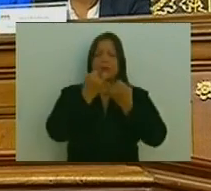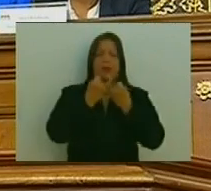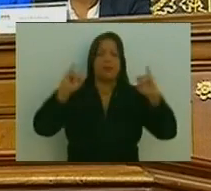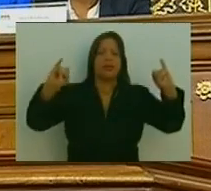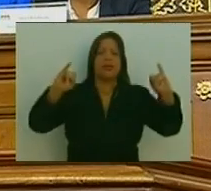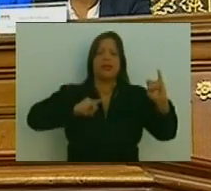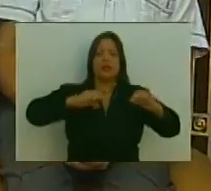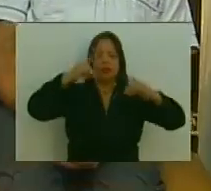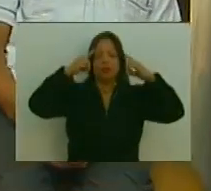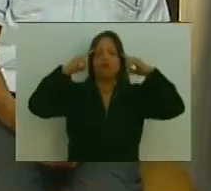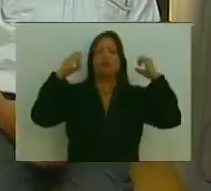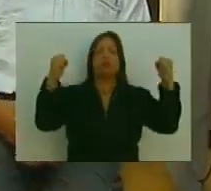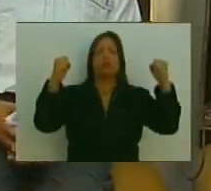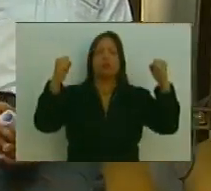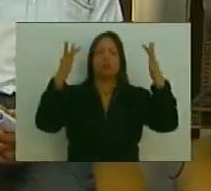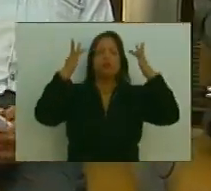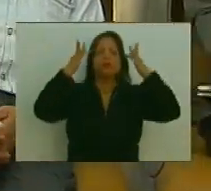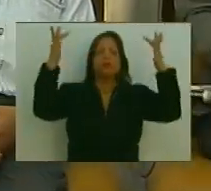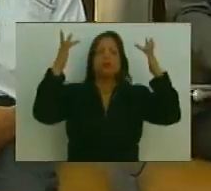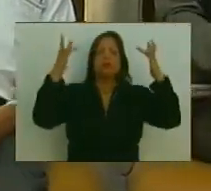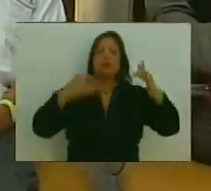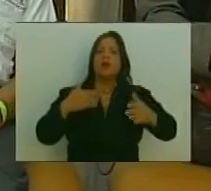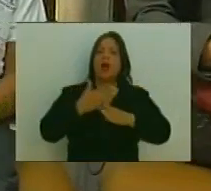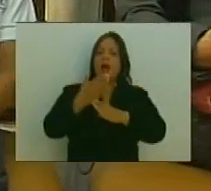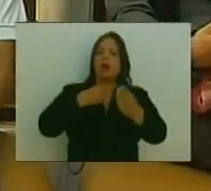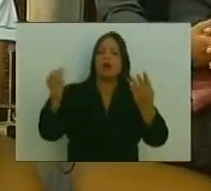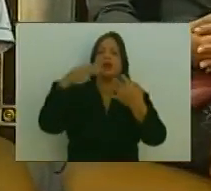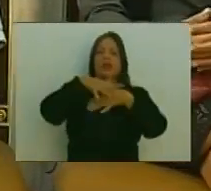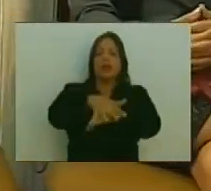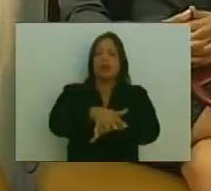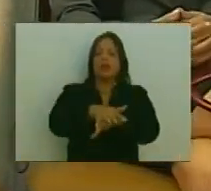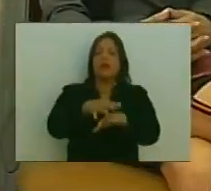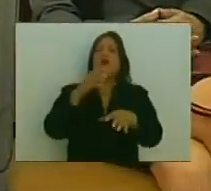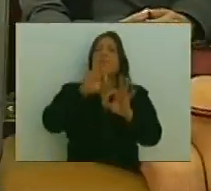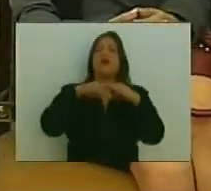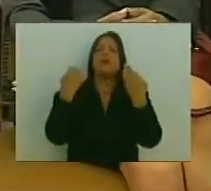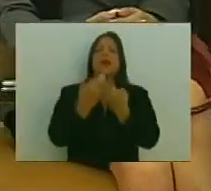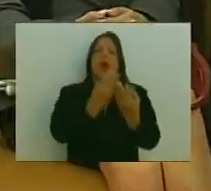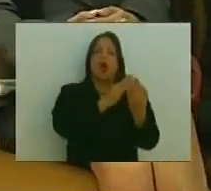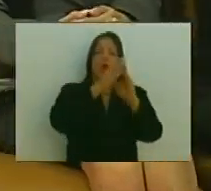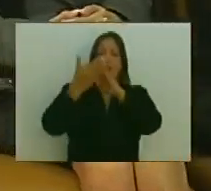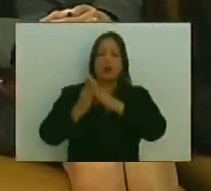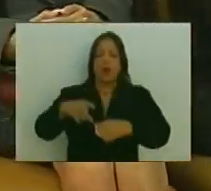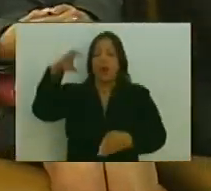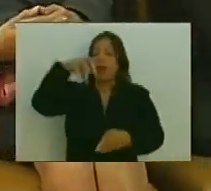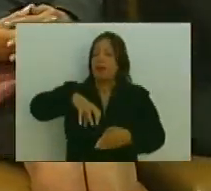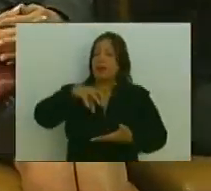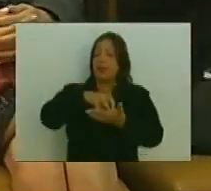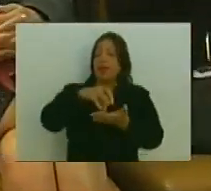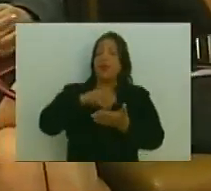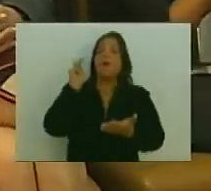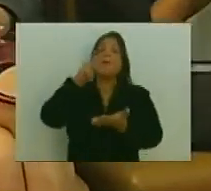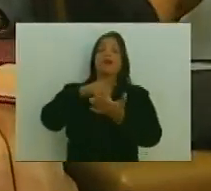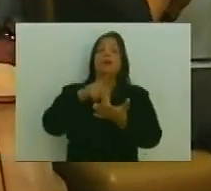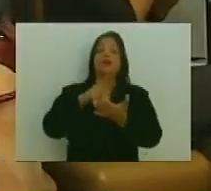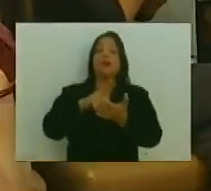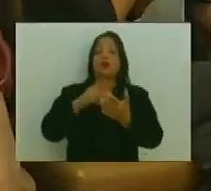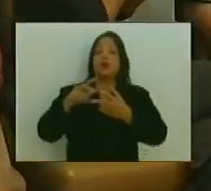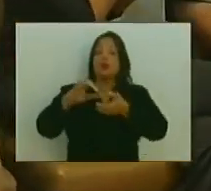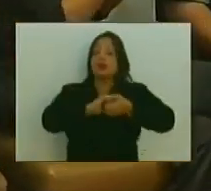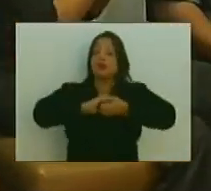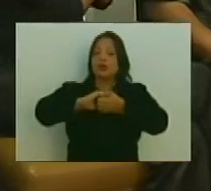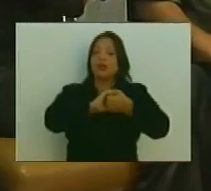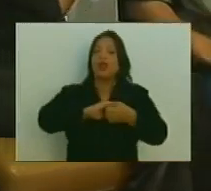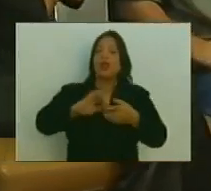de sus capacidades y a su integración familiar y comunitaria. El Estado, con la participación solidaria